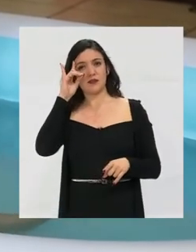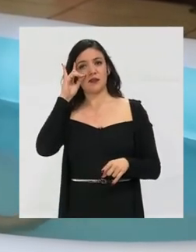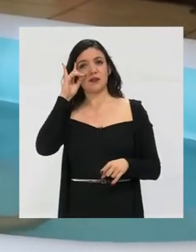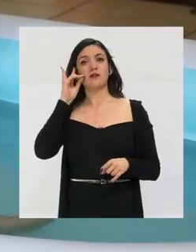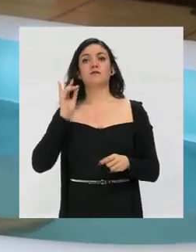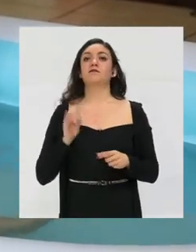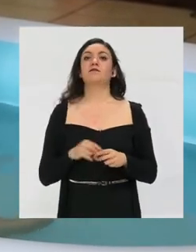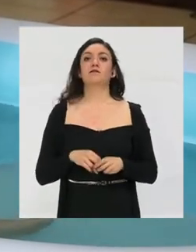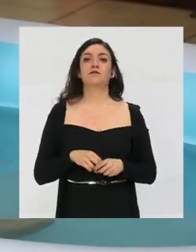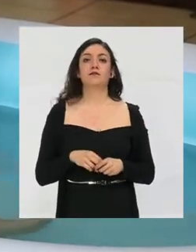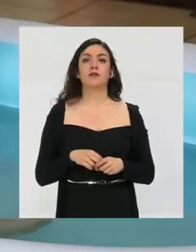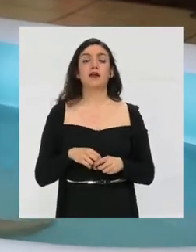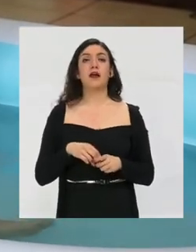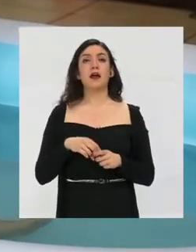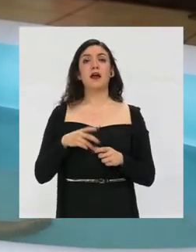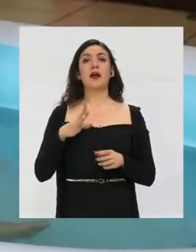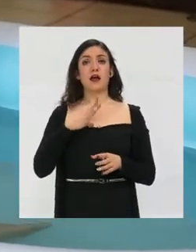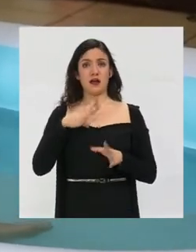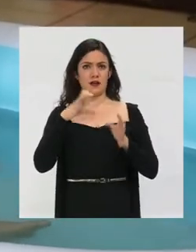mismo Satanás,